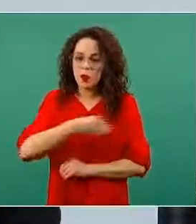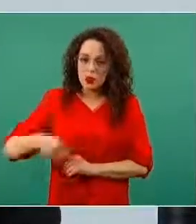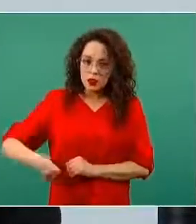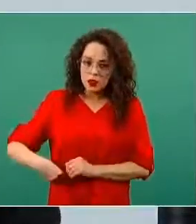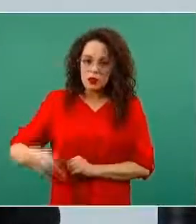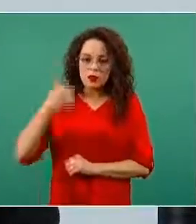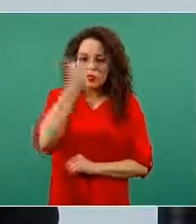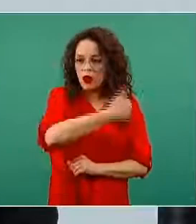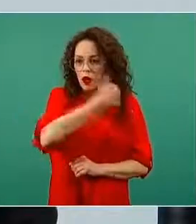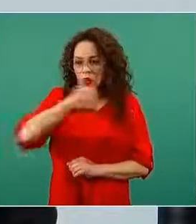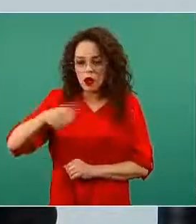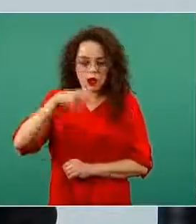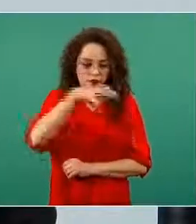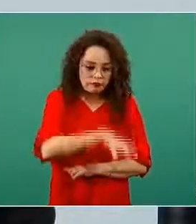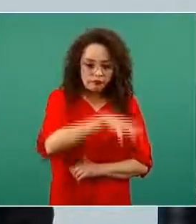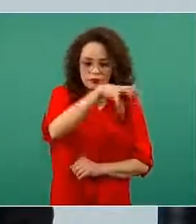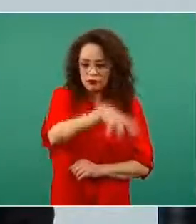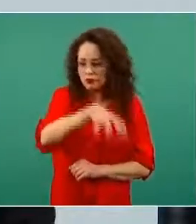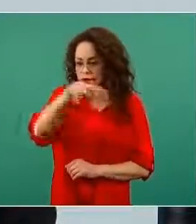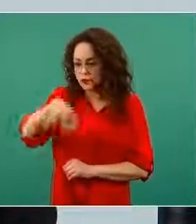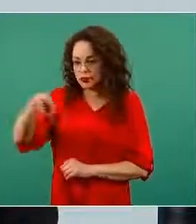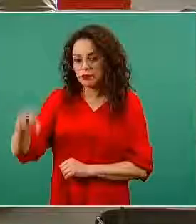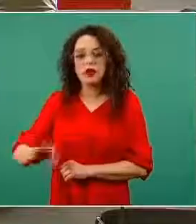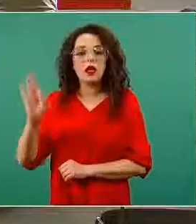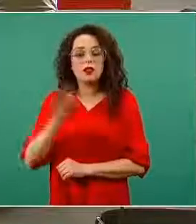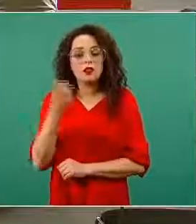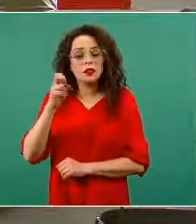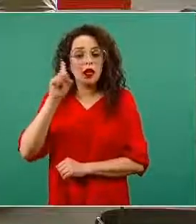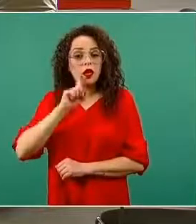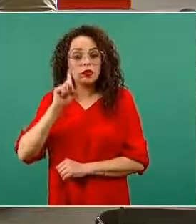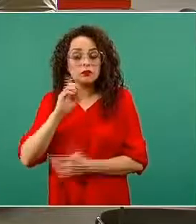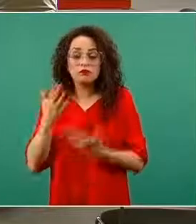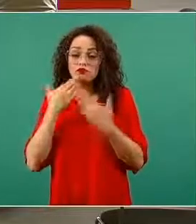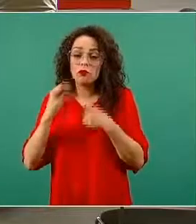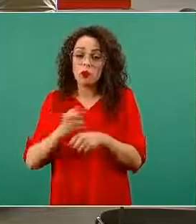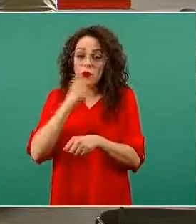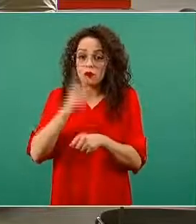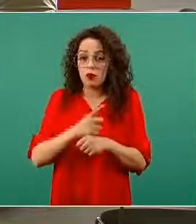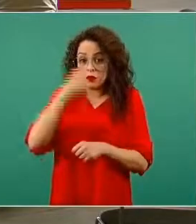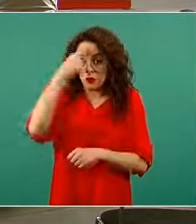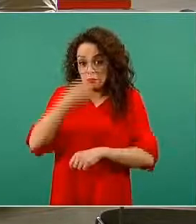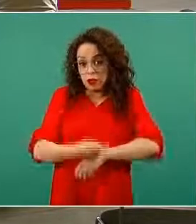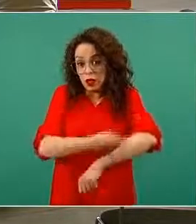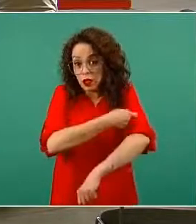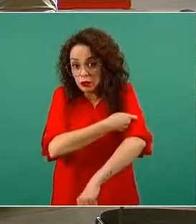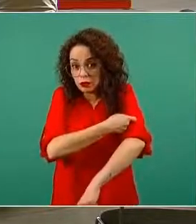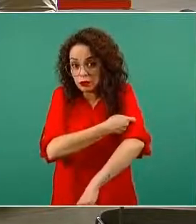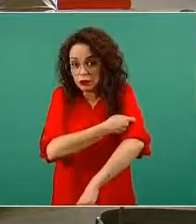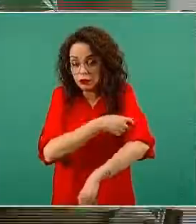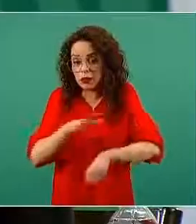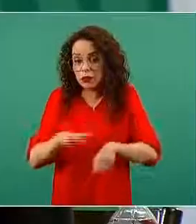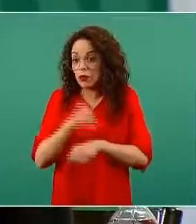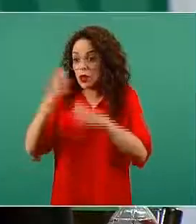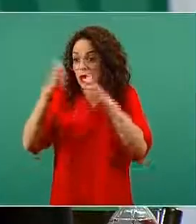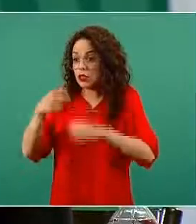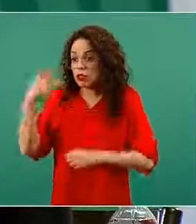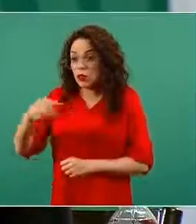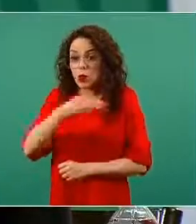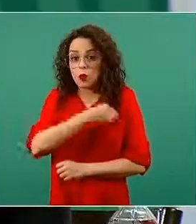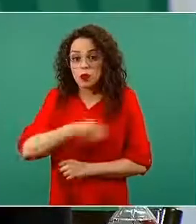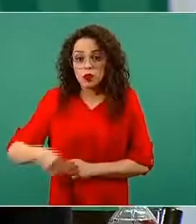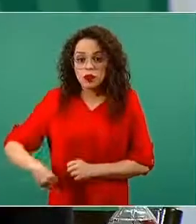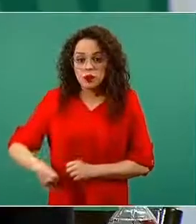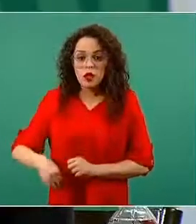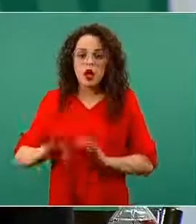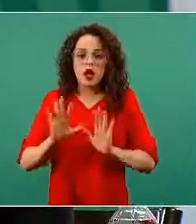puede ser que si esas mujeres pierden la oportunidad de ser vacunadas cuando la vacunación está implementada en su municipio, transcurra